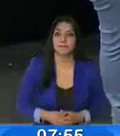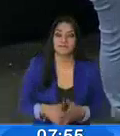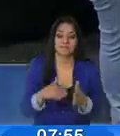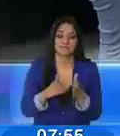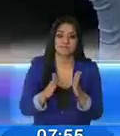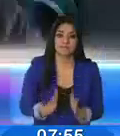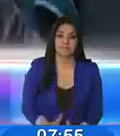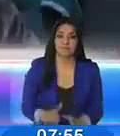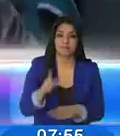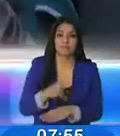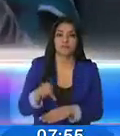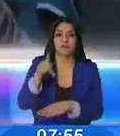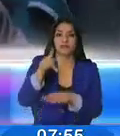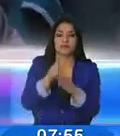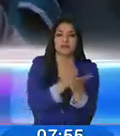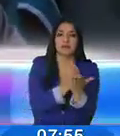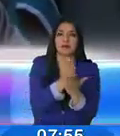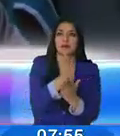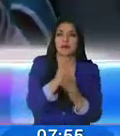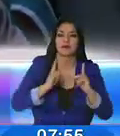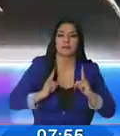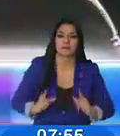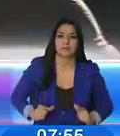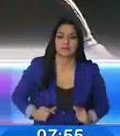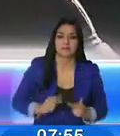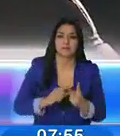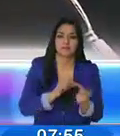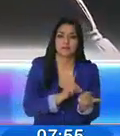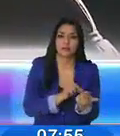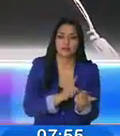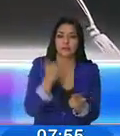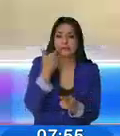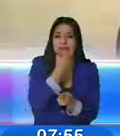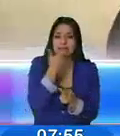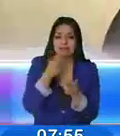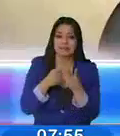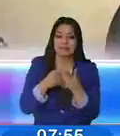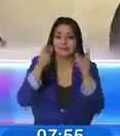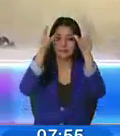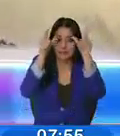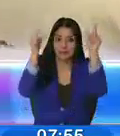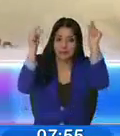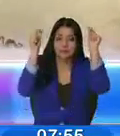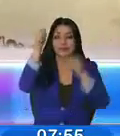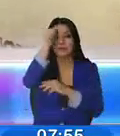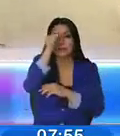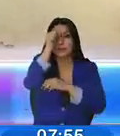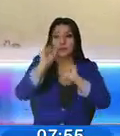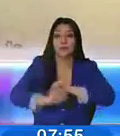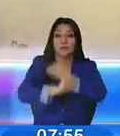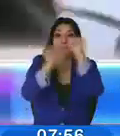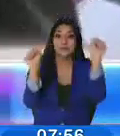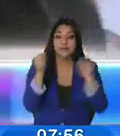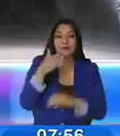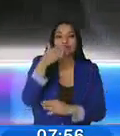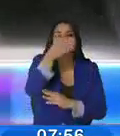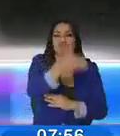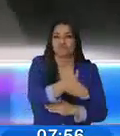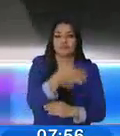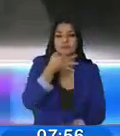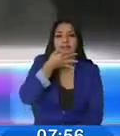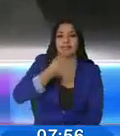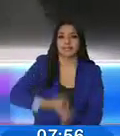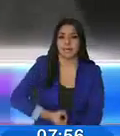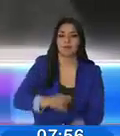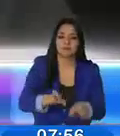Estudiantes y profesionales de las carreras de medicina, odontología y enfermería madrugaron este domingo para rendir el examen de habilitación para